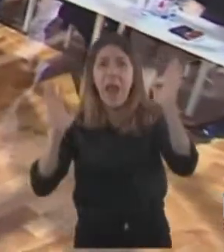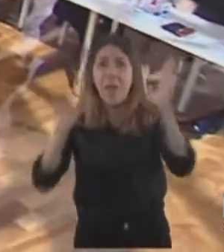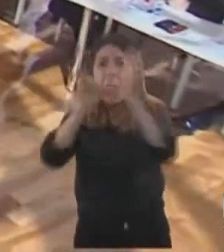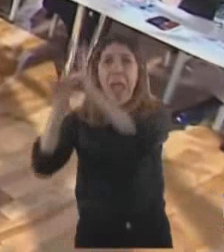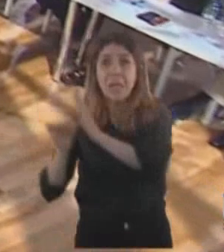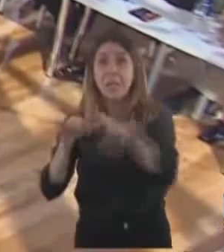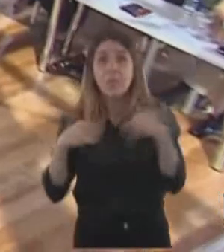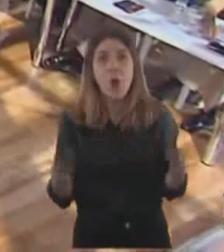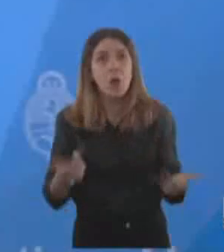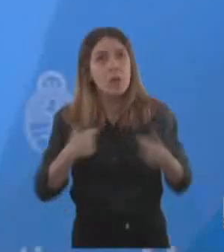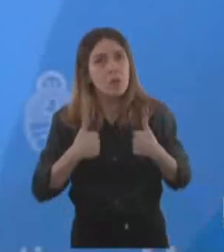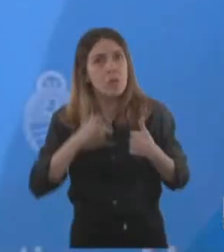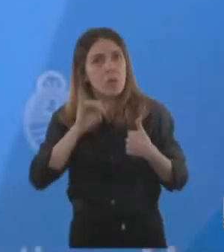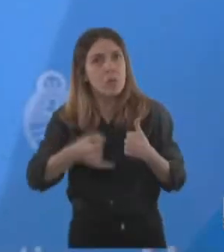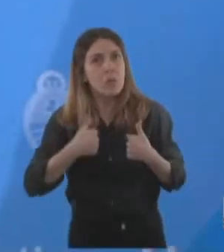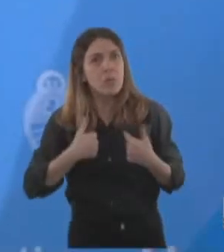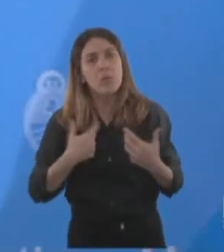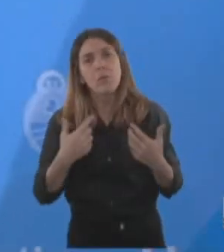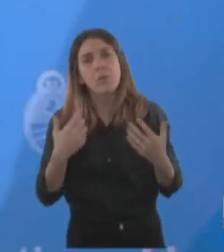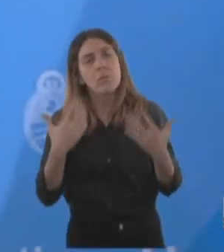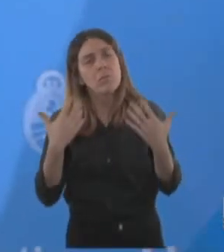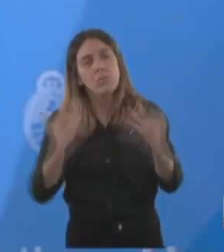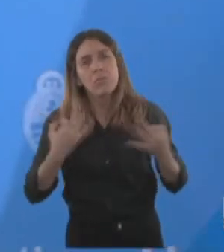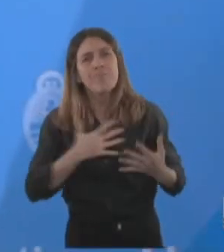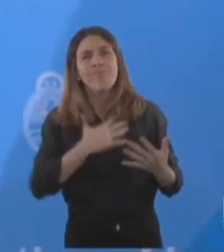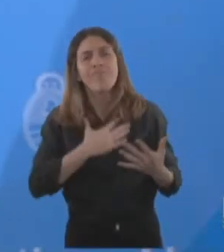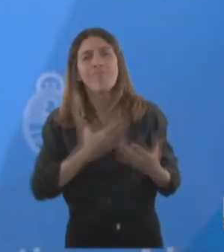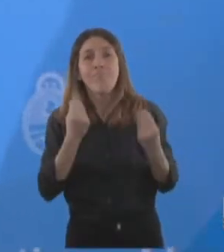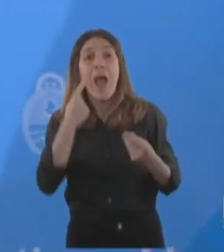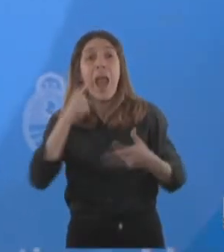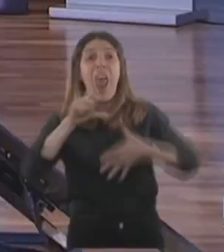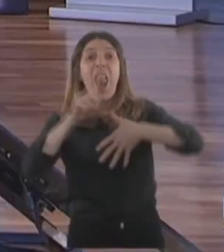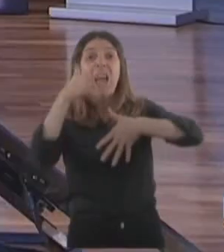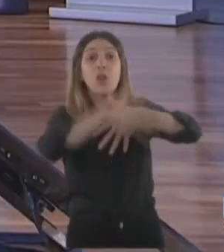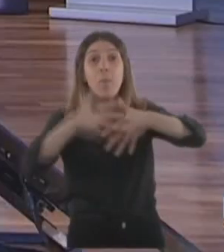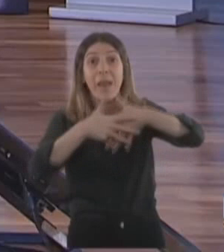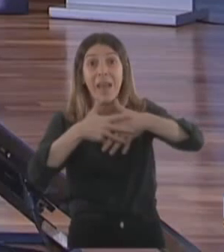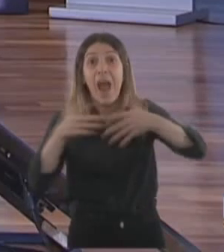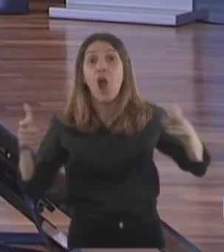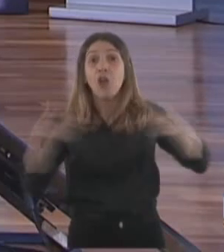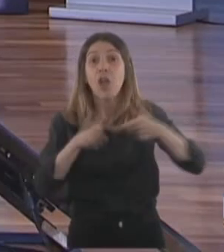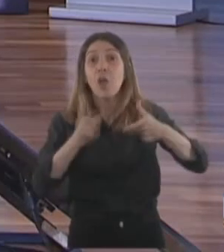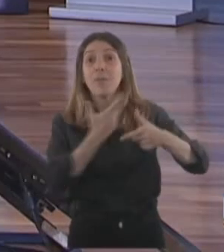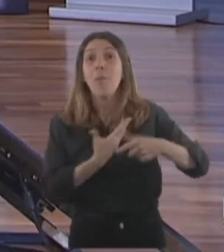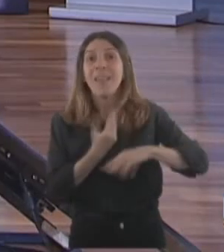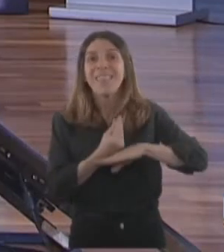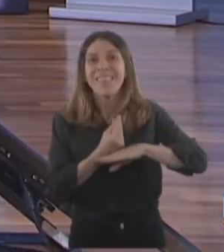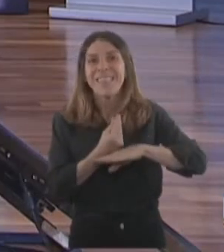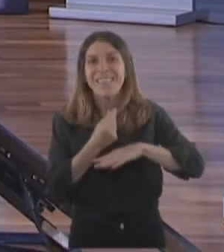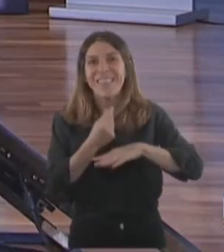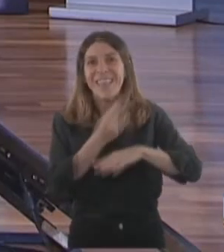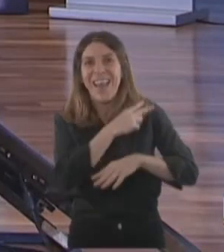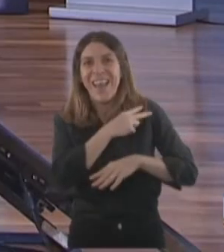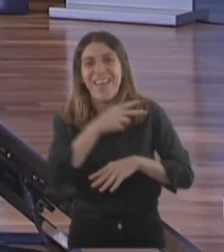celebro que estemos presidiendo este Consejo de Seguridad para América Latina, que presida Aníbal,